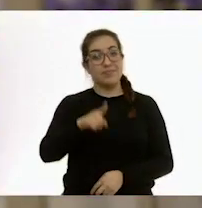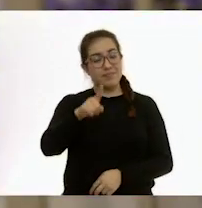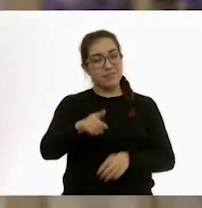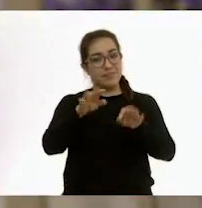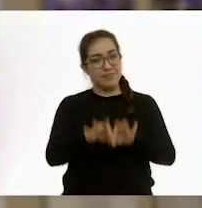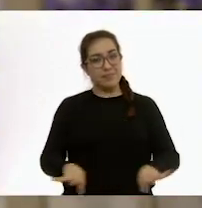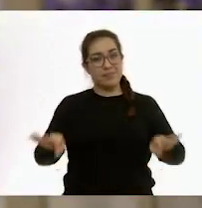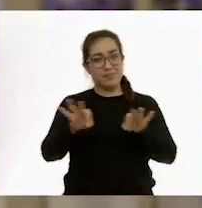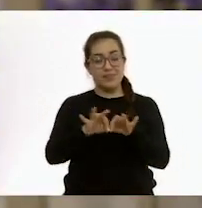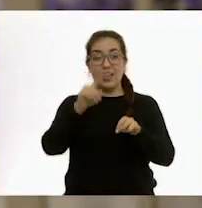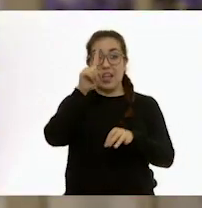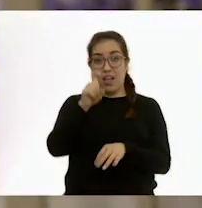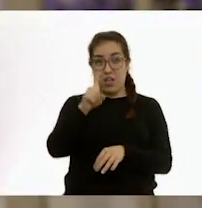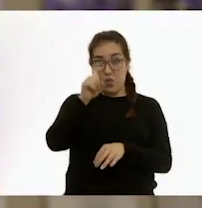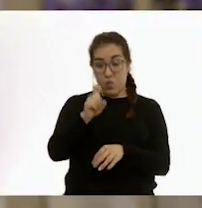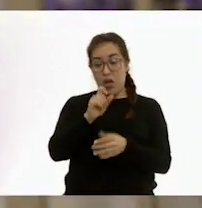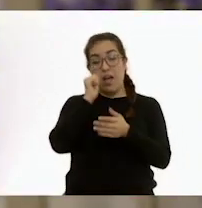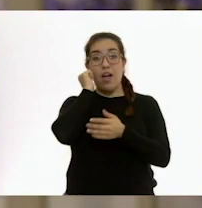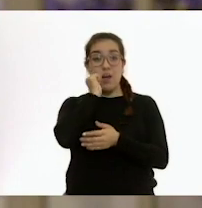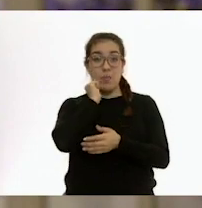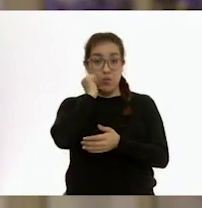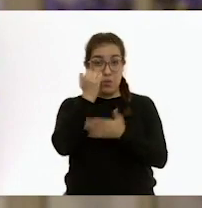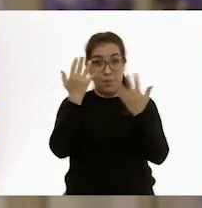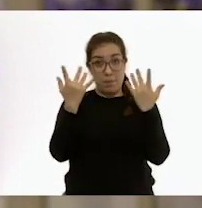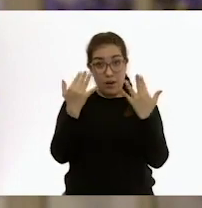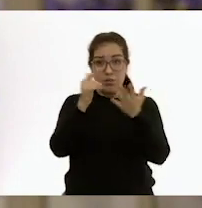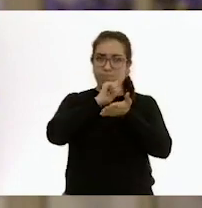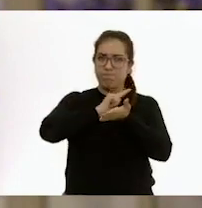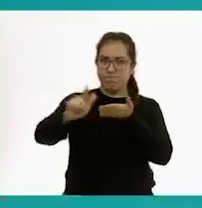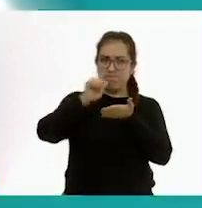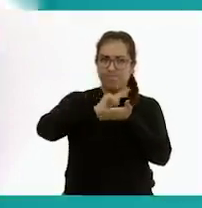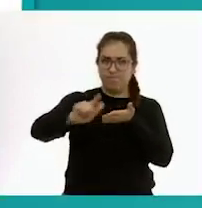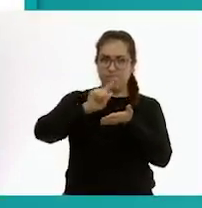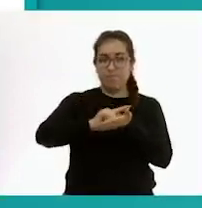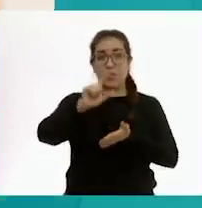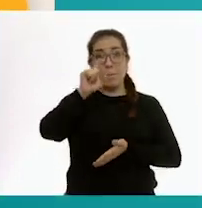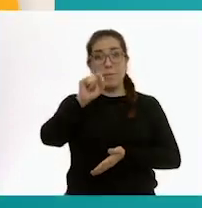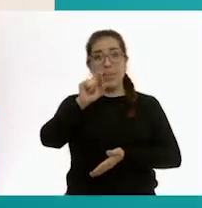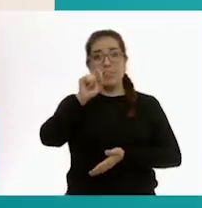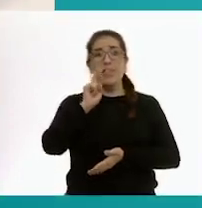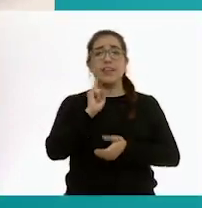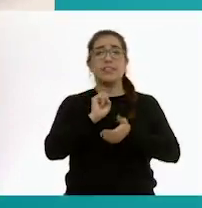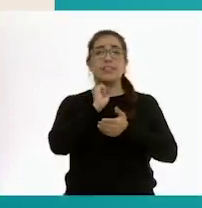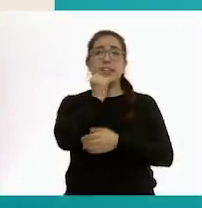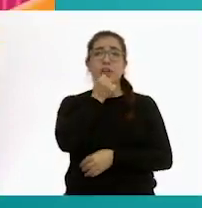bien tus manos con agua y con jabón durante 20 segundos.